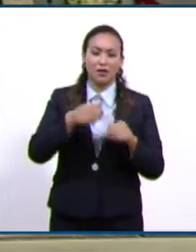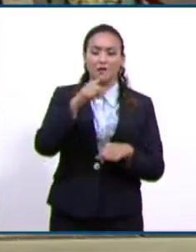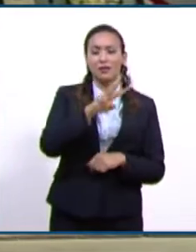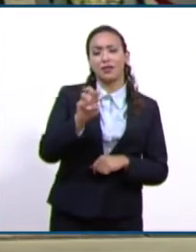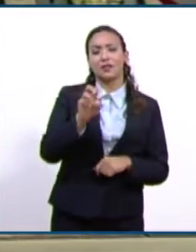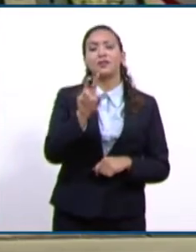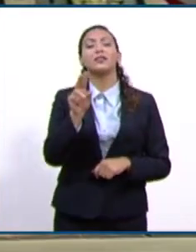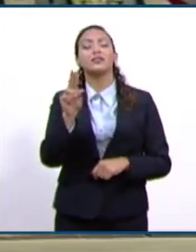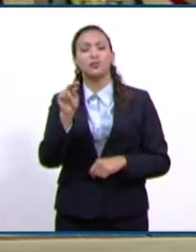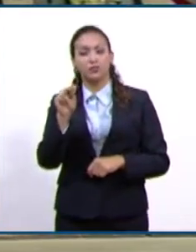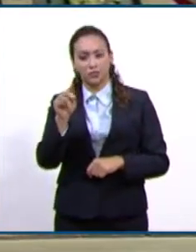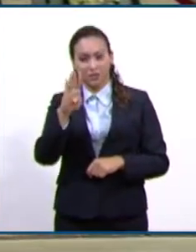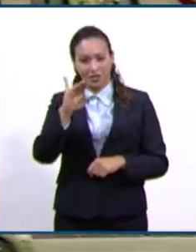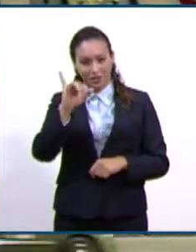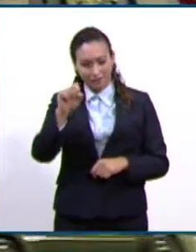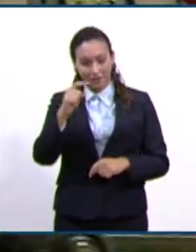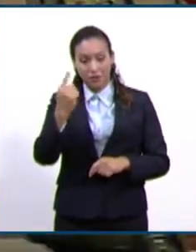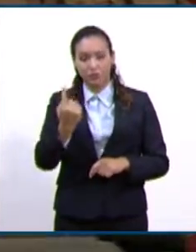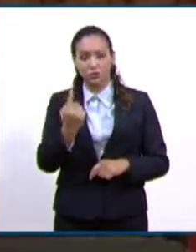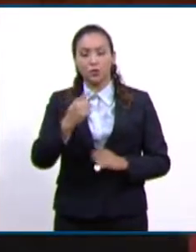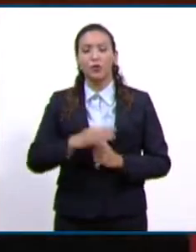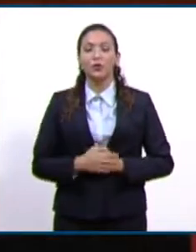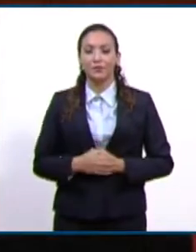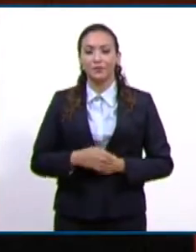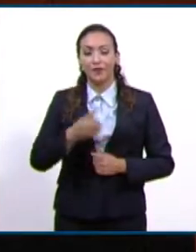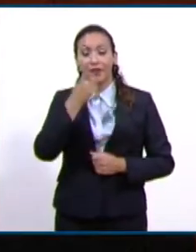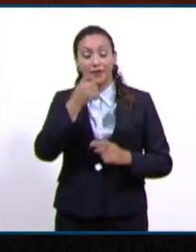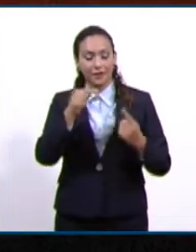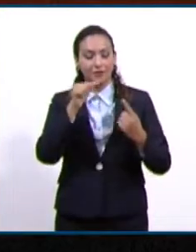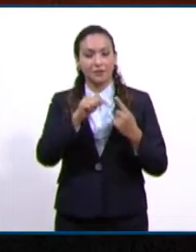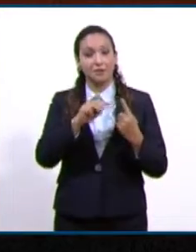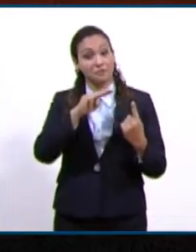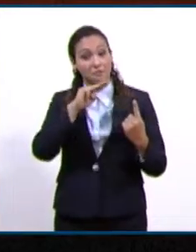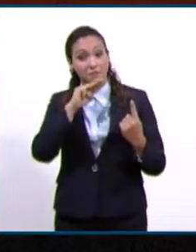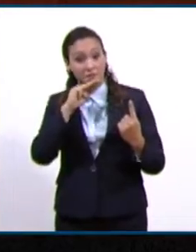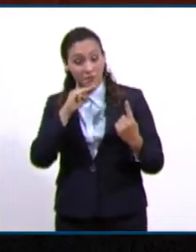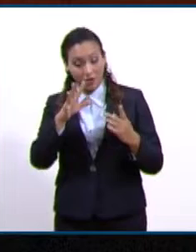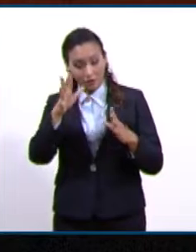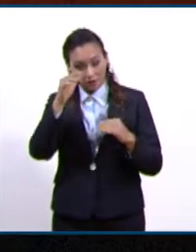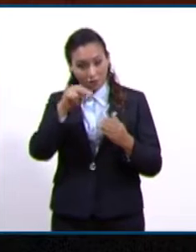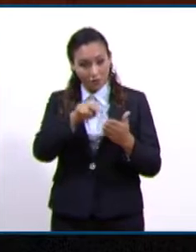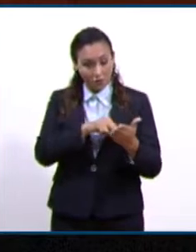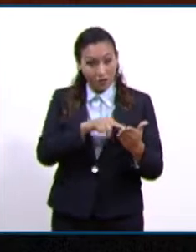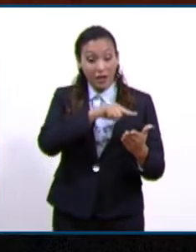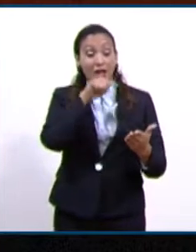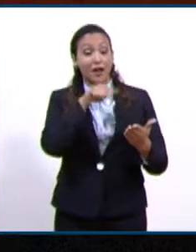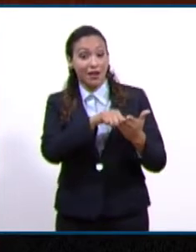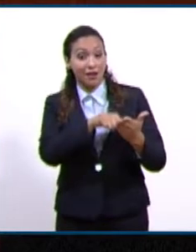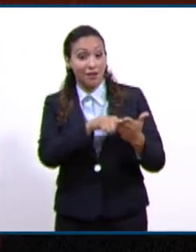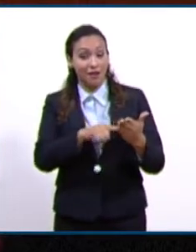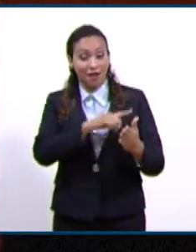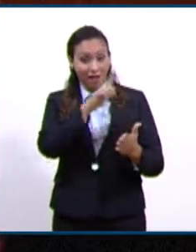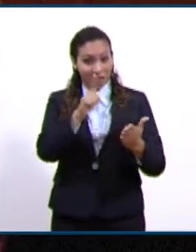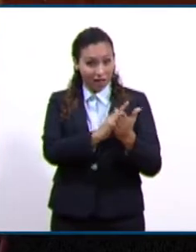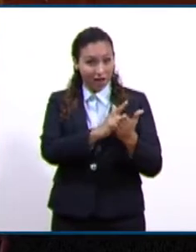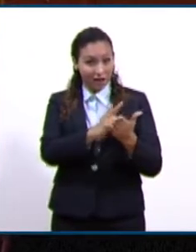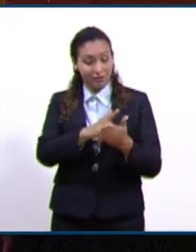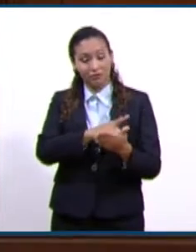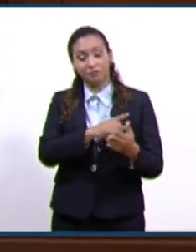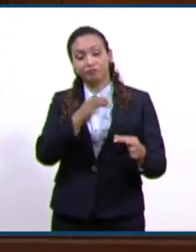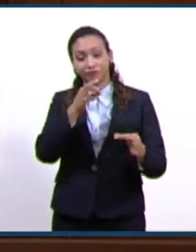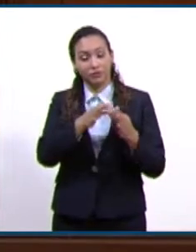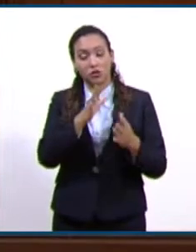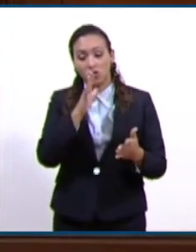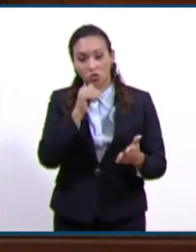380 bis 1 en la porción "La madre pactante padece imposibilidad física o contraindicación